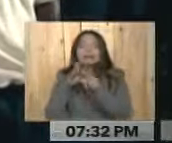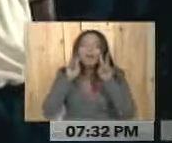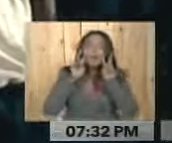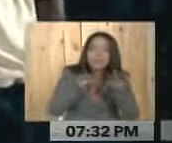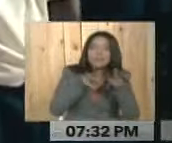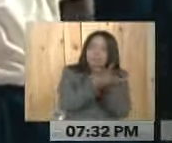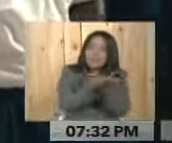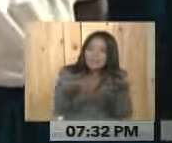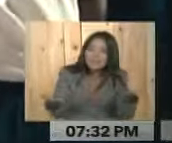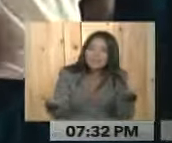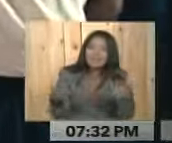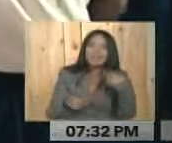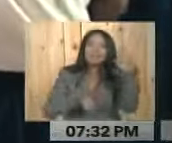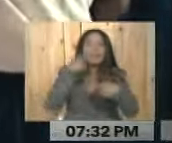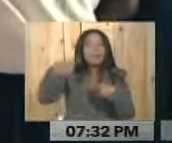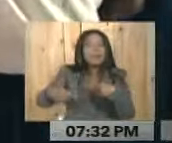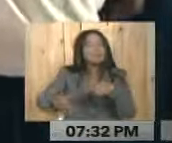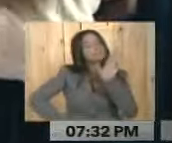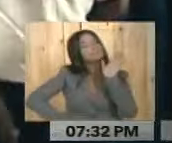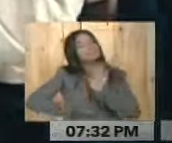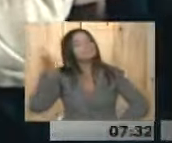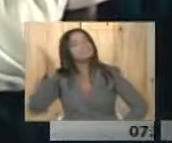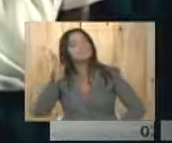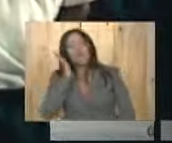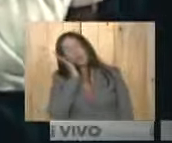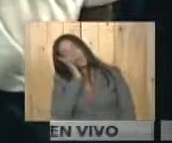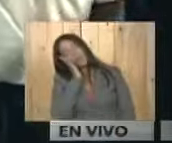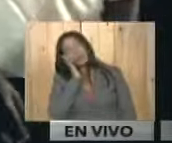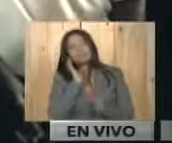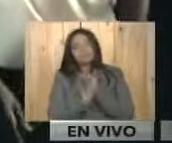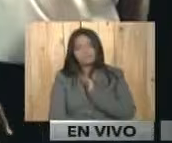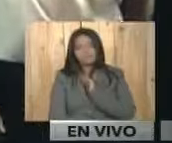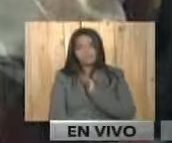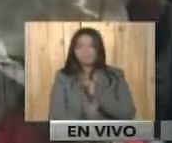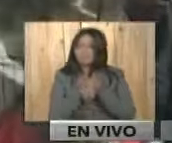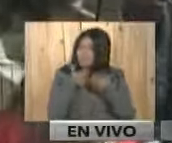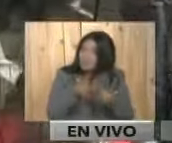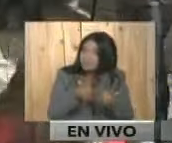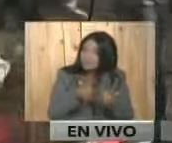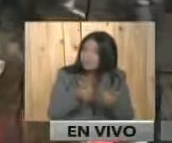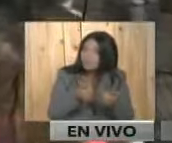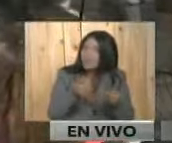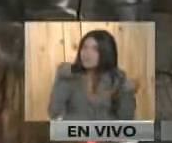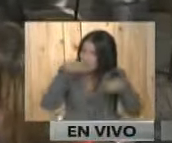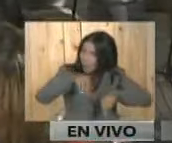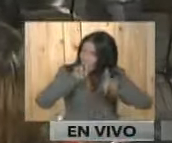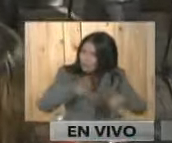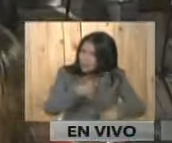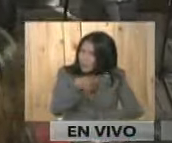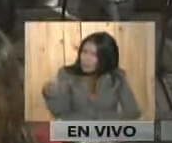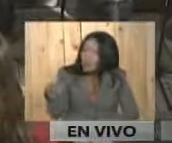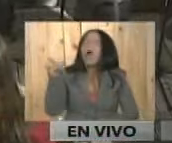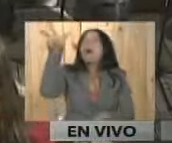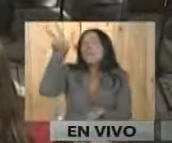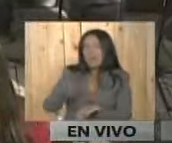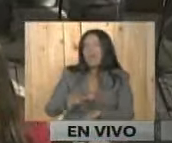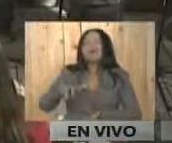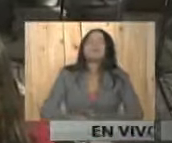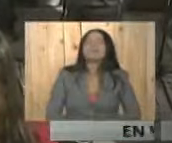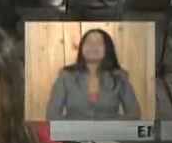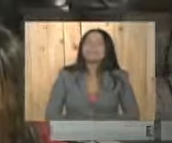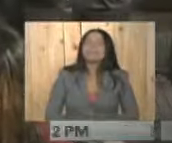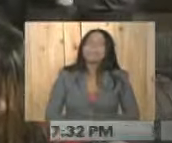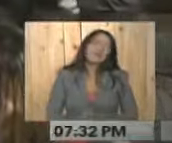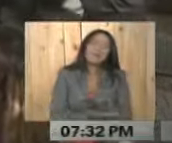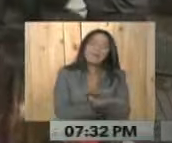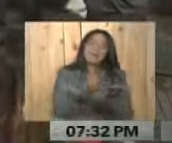todas. Y después, mira, se van a dormir. ¿Qué les parece? ¿Están de acuerdo? Sí. Aprobado, pues. Con ustedes